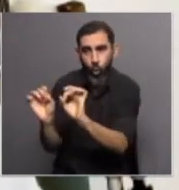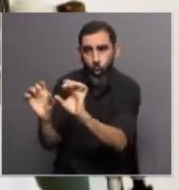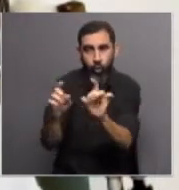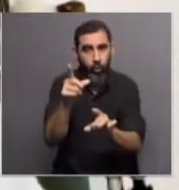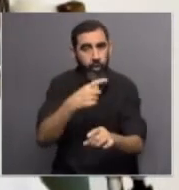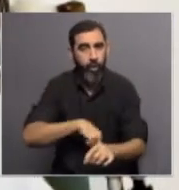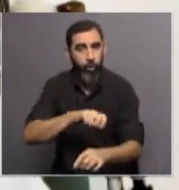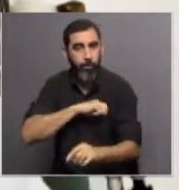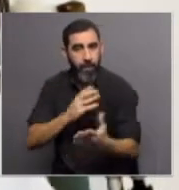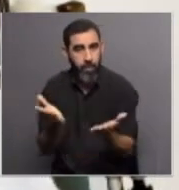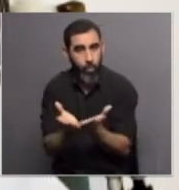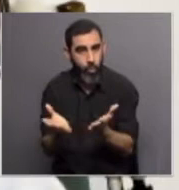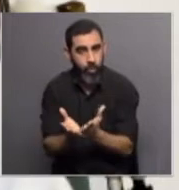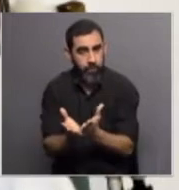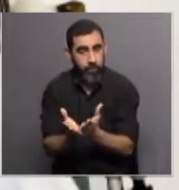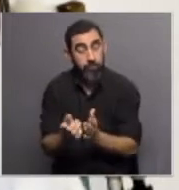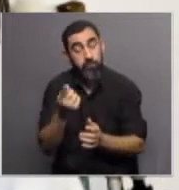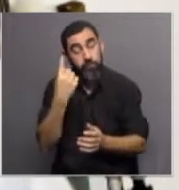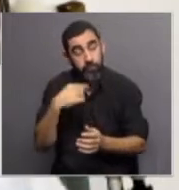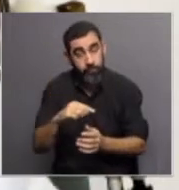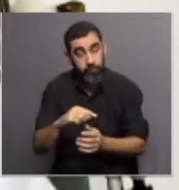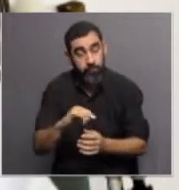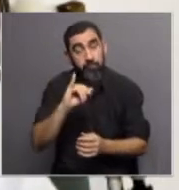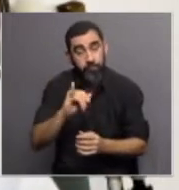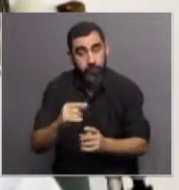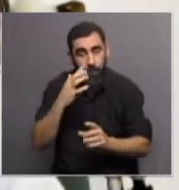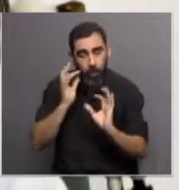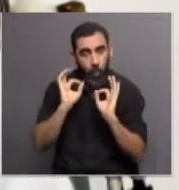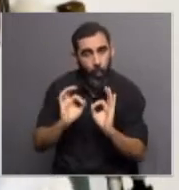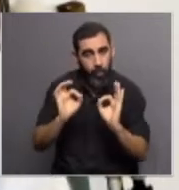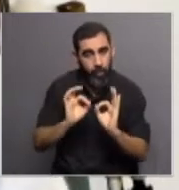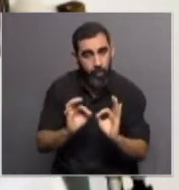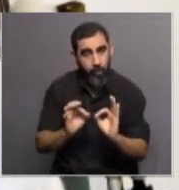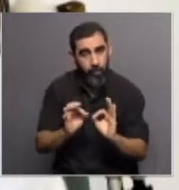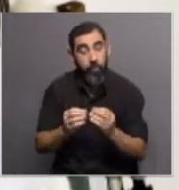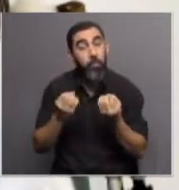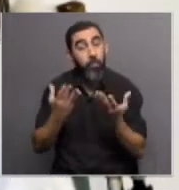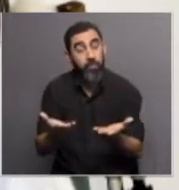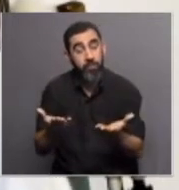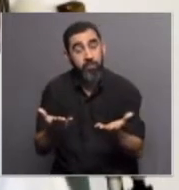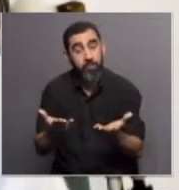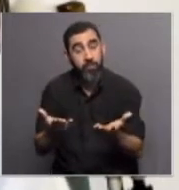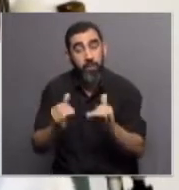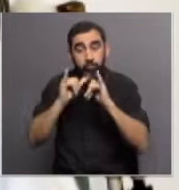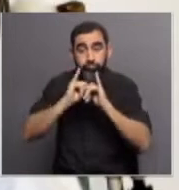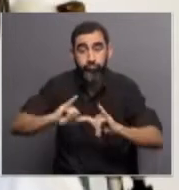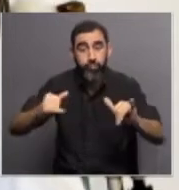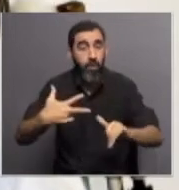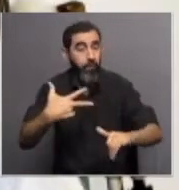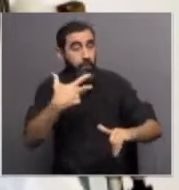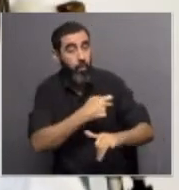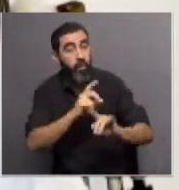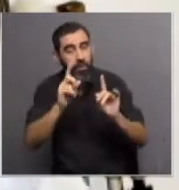estudiantes españoles. Entonces sí, es algo que hay que tener en cuenta, sobre todo porque la campaña de vacunación por suerte